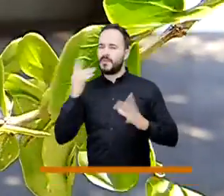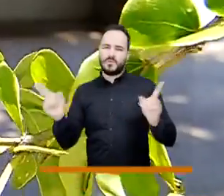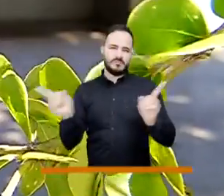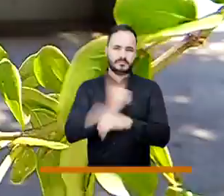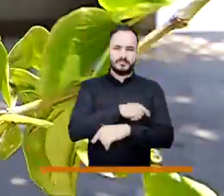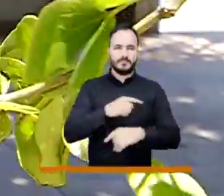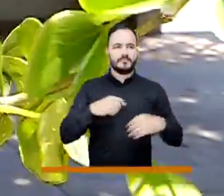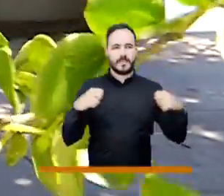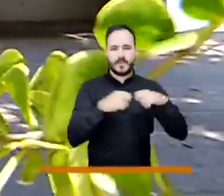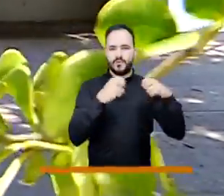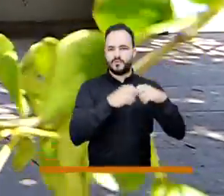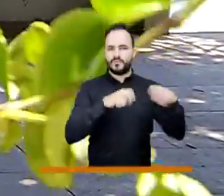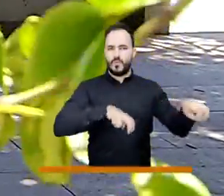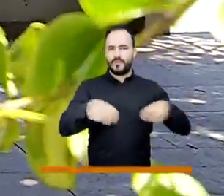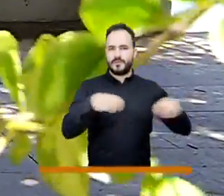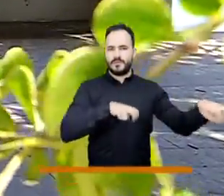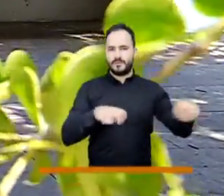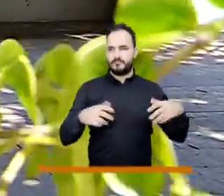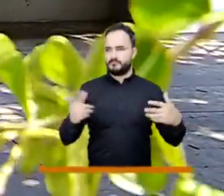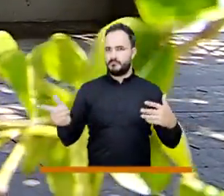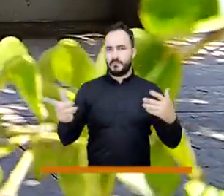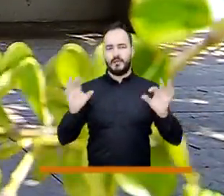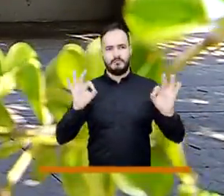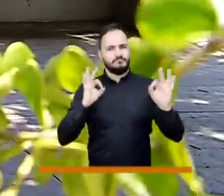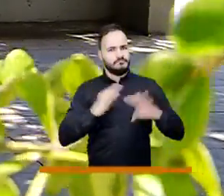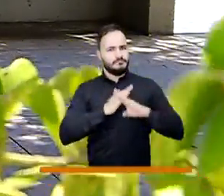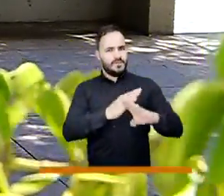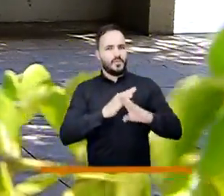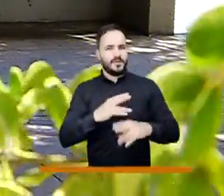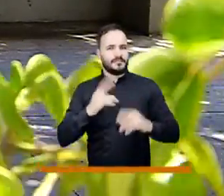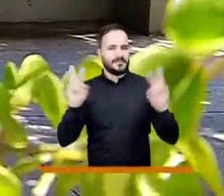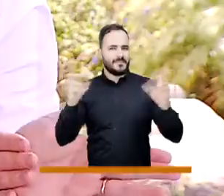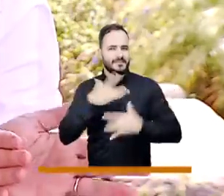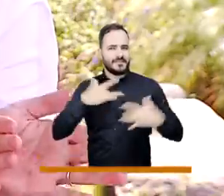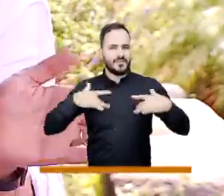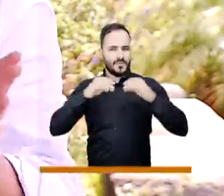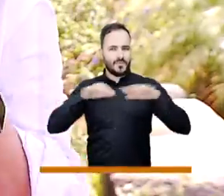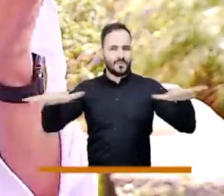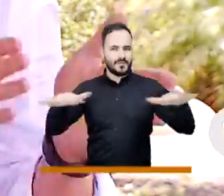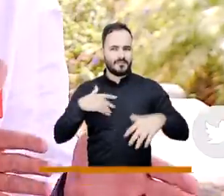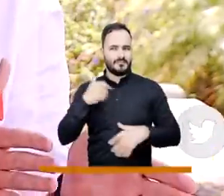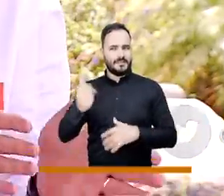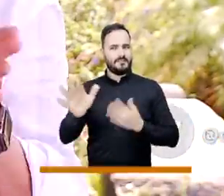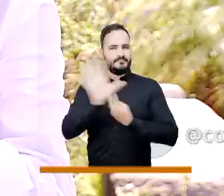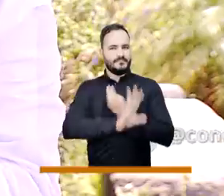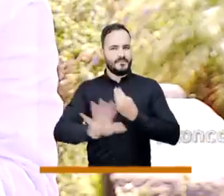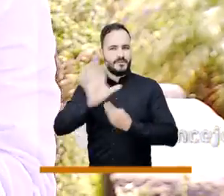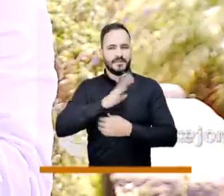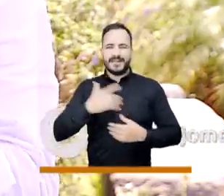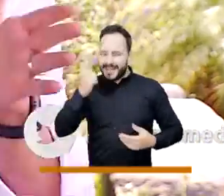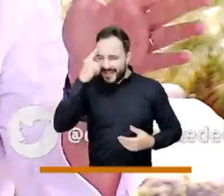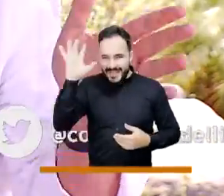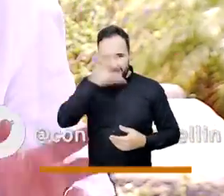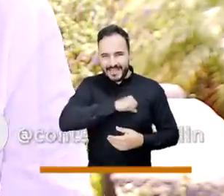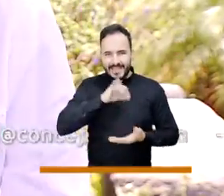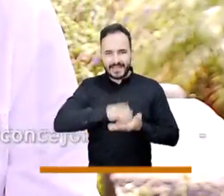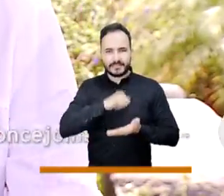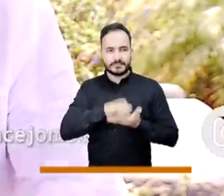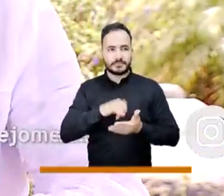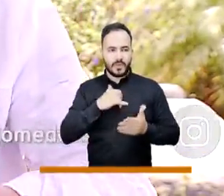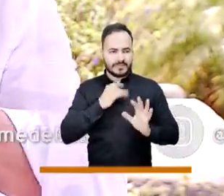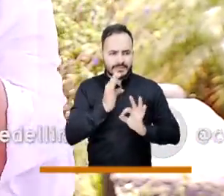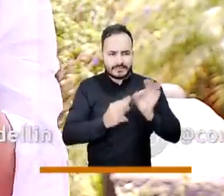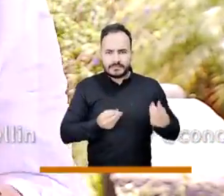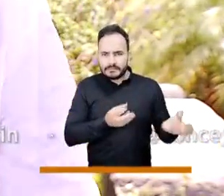tránsito a la movilidad eléctrica, lo que estamos evitando es un problema de salud pública. Entonces, es reemplazar un costo por un incentivo que finalmente se va a